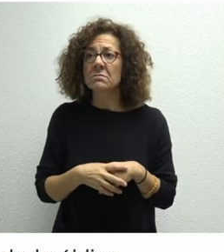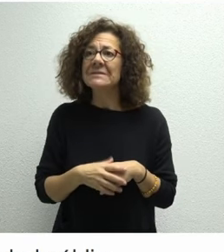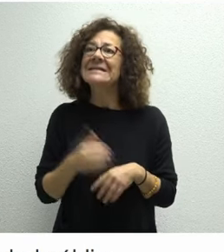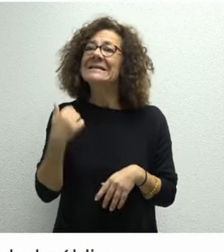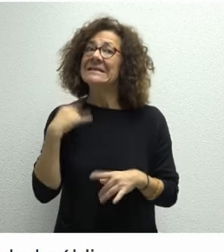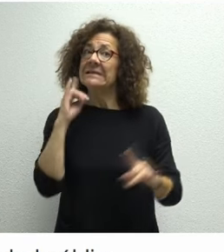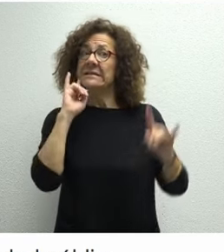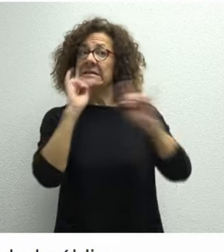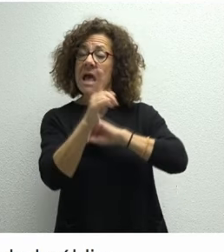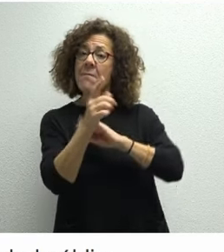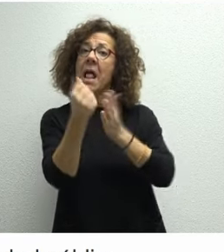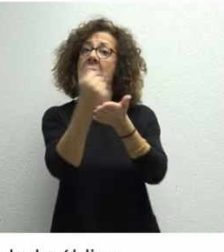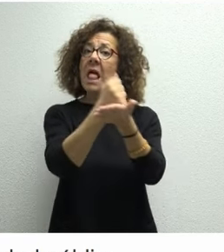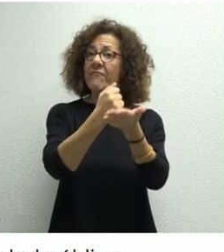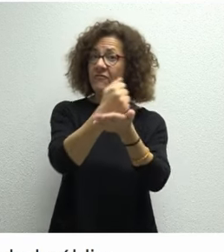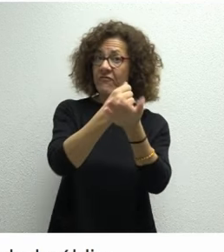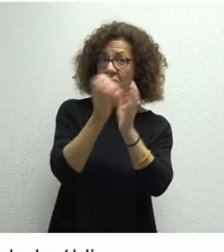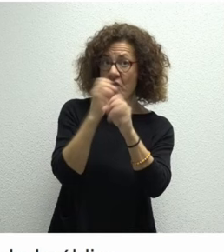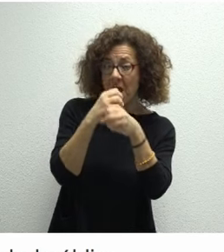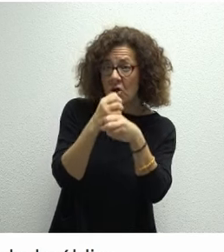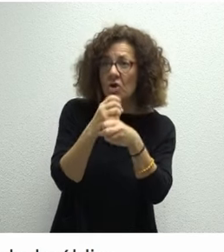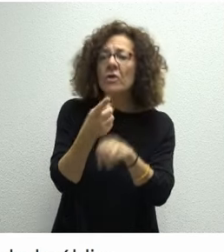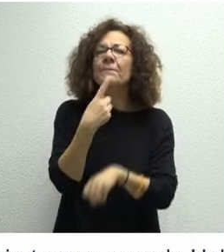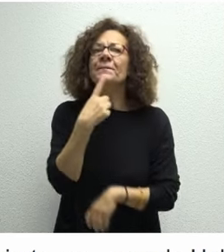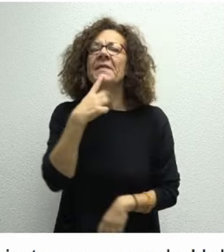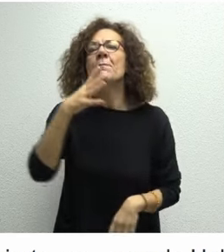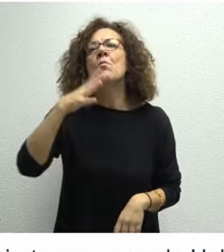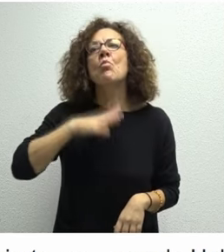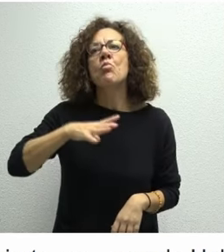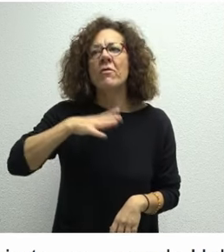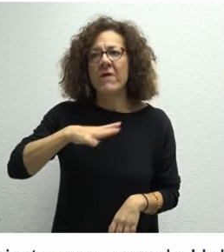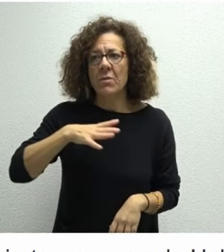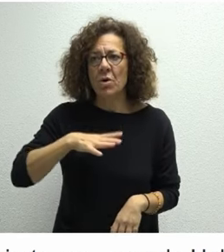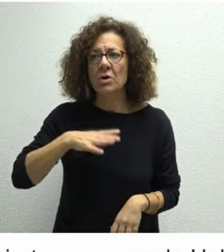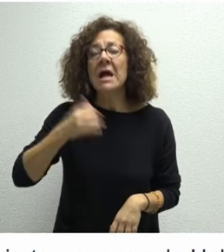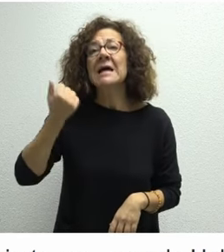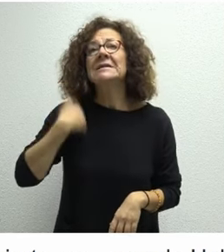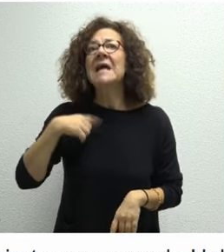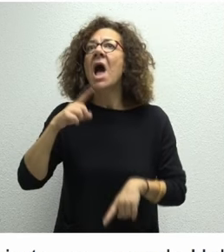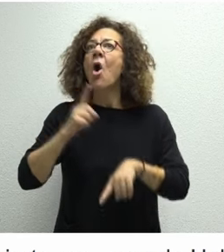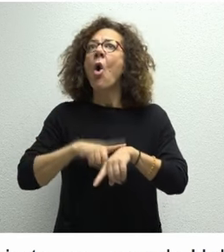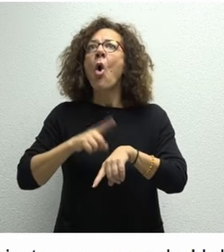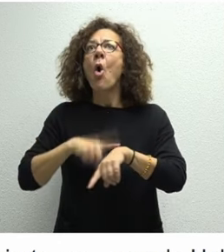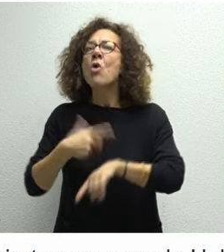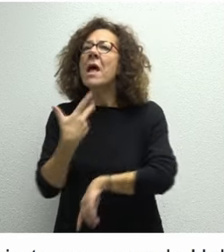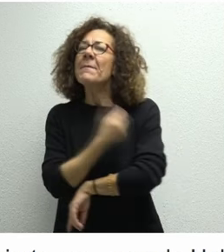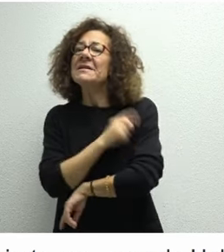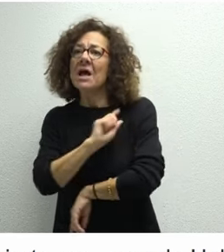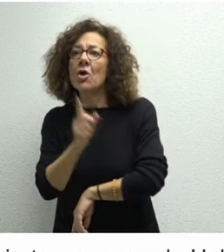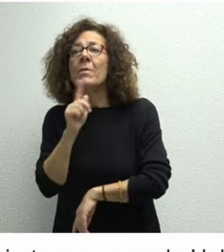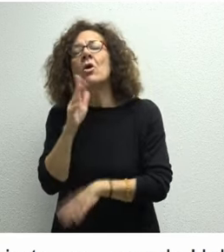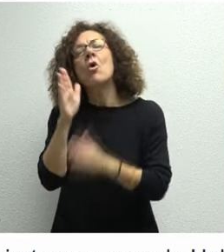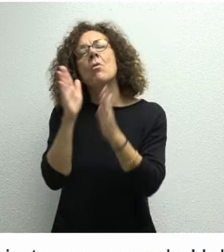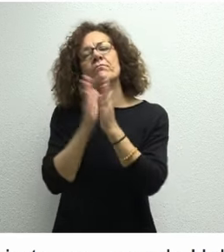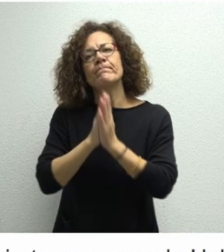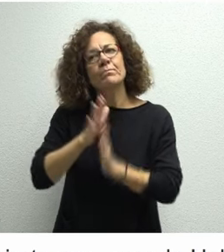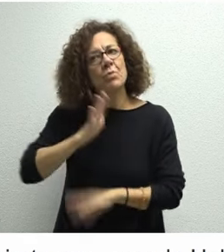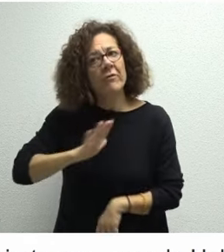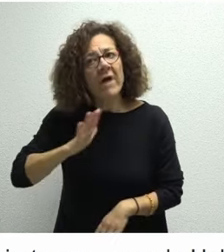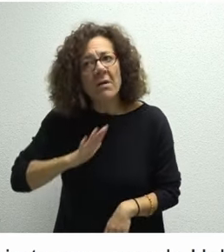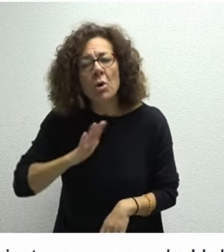llama al laboratorio dice Oye por favor ya no es hora de pinchar pero ella pide el